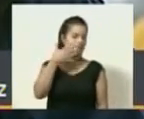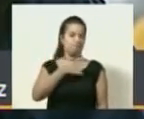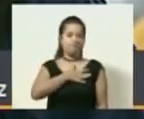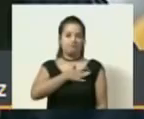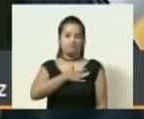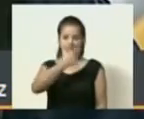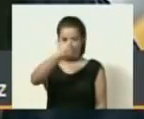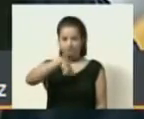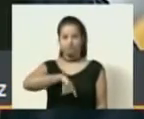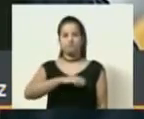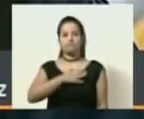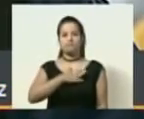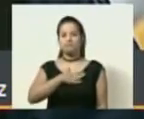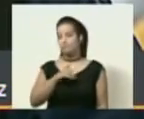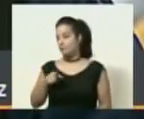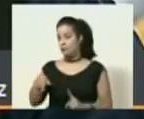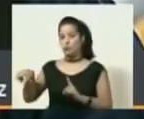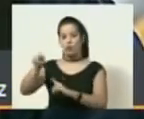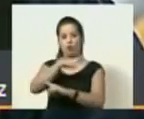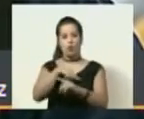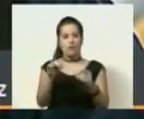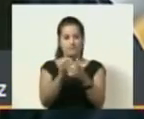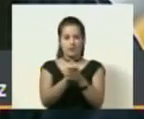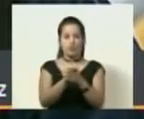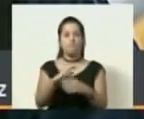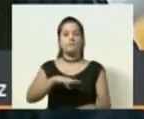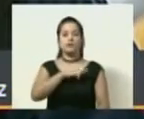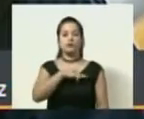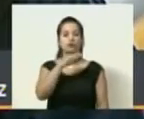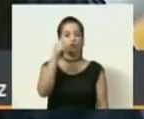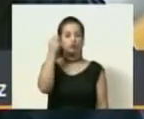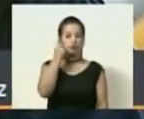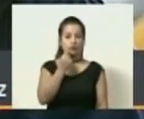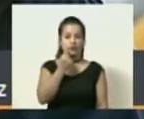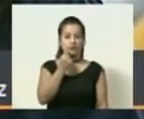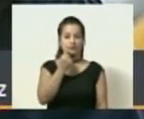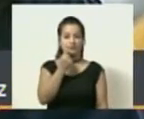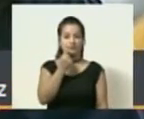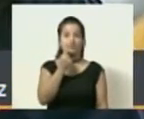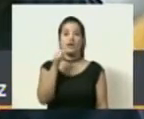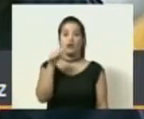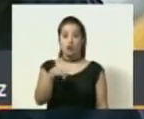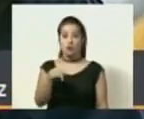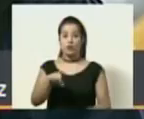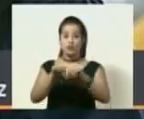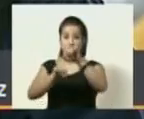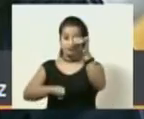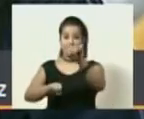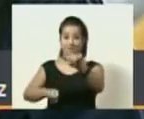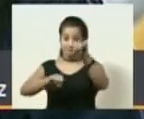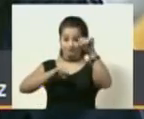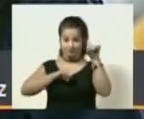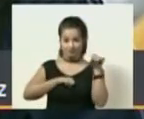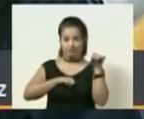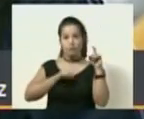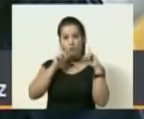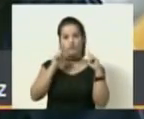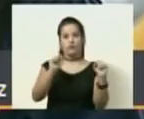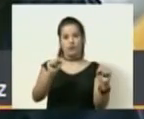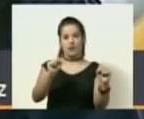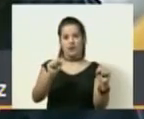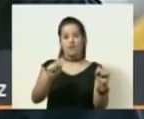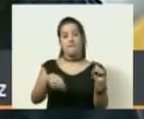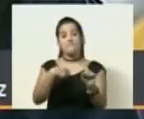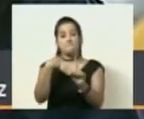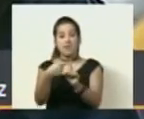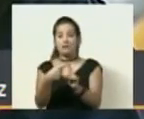y triunfadores de la misión Sucre, no solo por el hecho de recibir nuestro título como profesionales, sino por